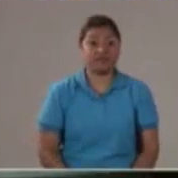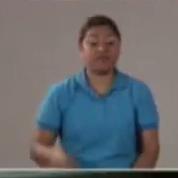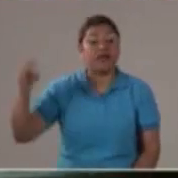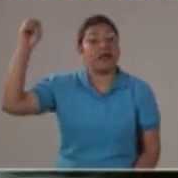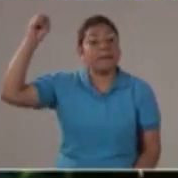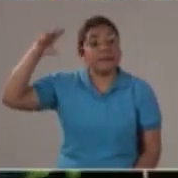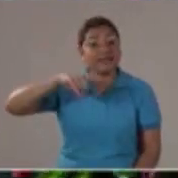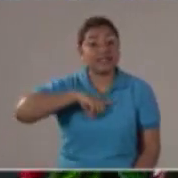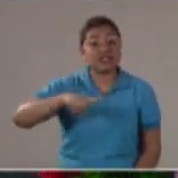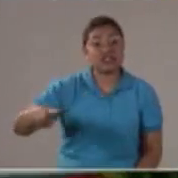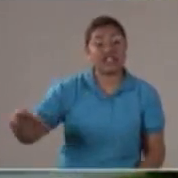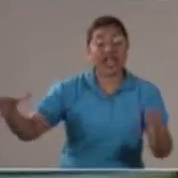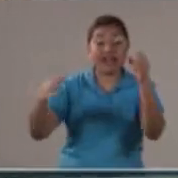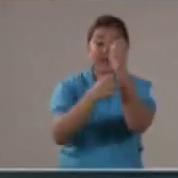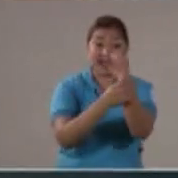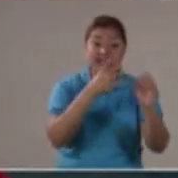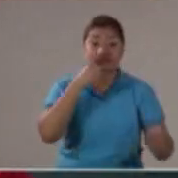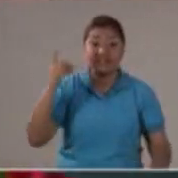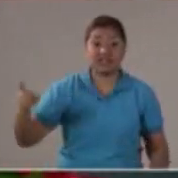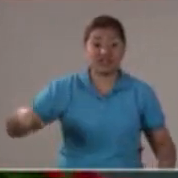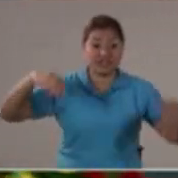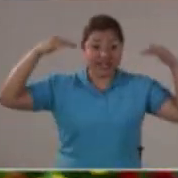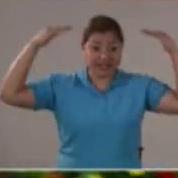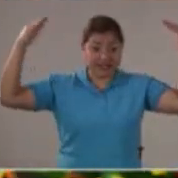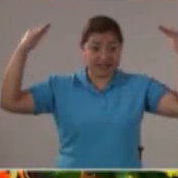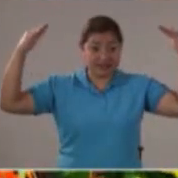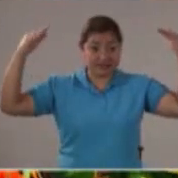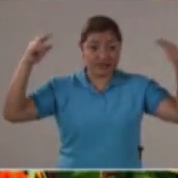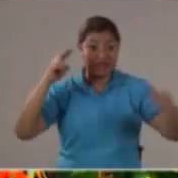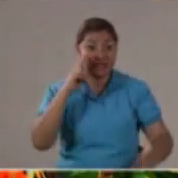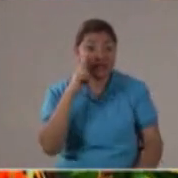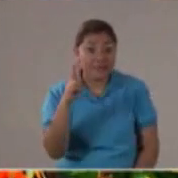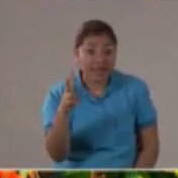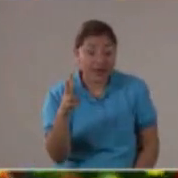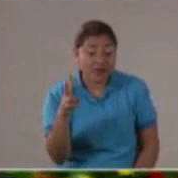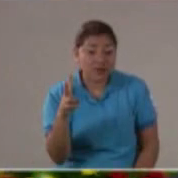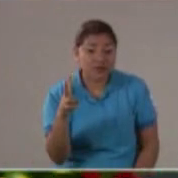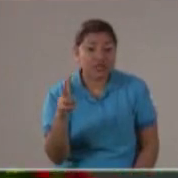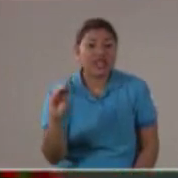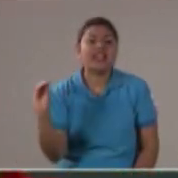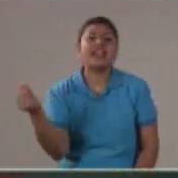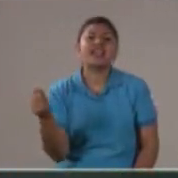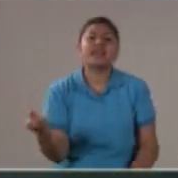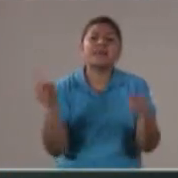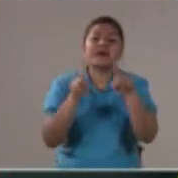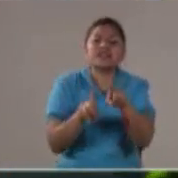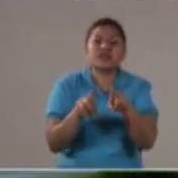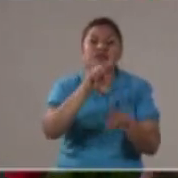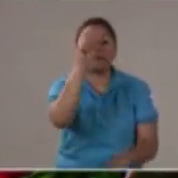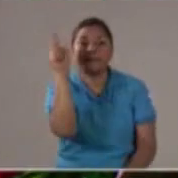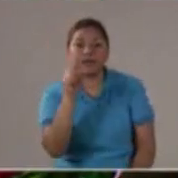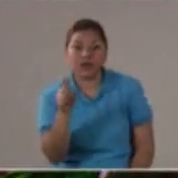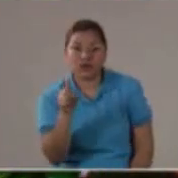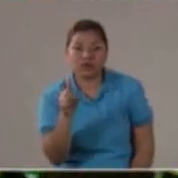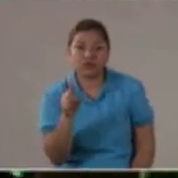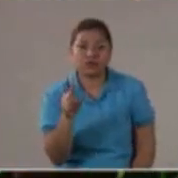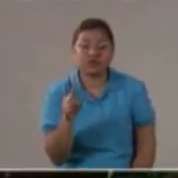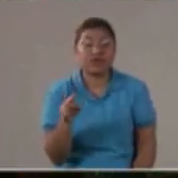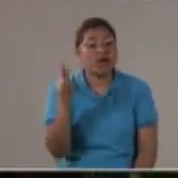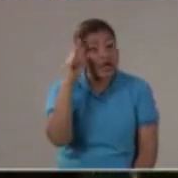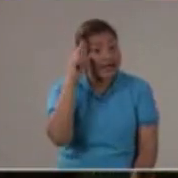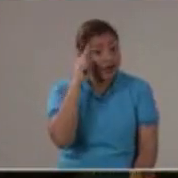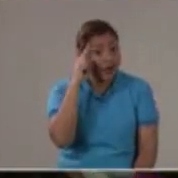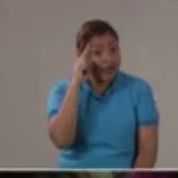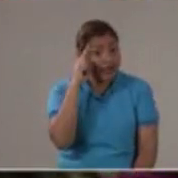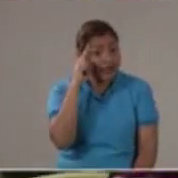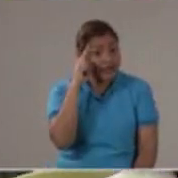Bendito sea Abraham del Dios Altísimo. Ahora miremos lo que pasó en la Santa Cena de Marcos. ¿Se recuerda qué